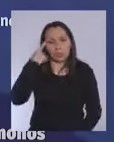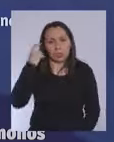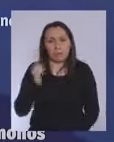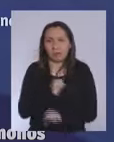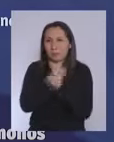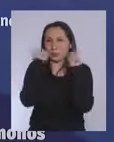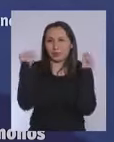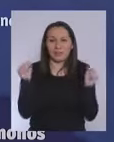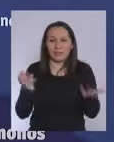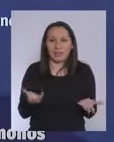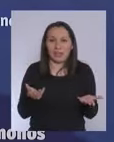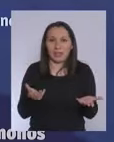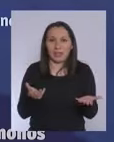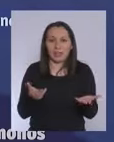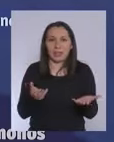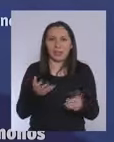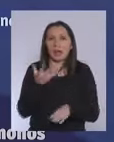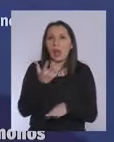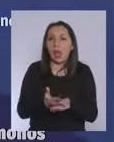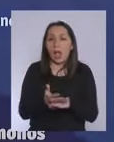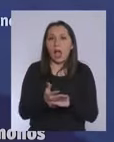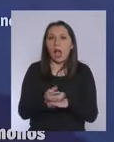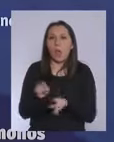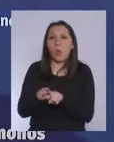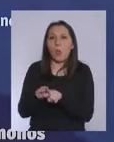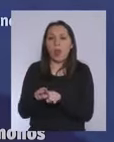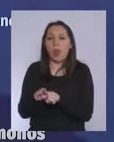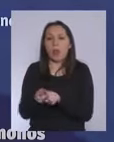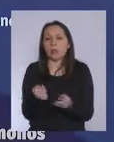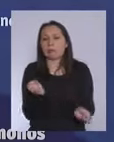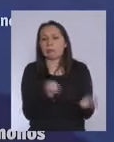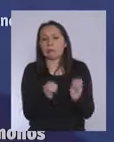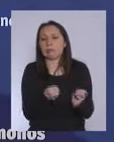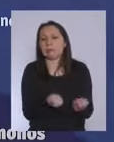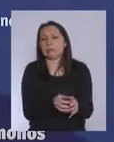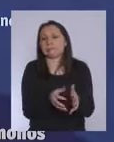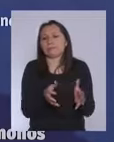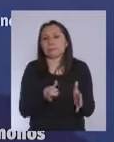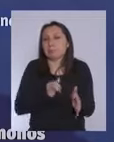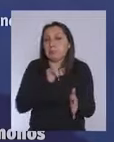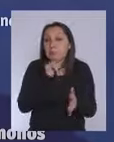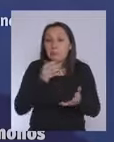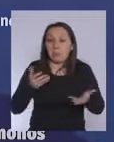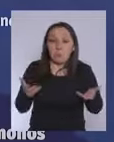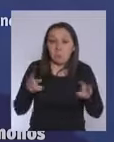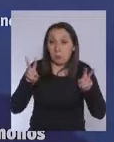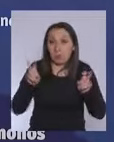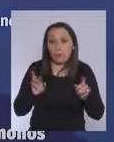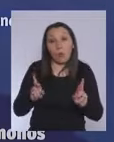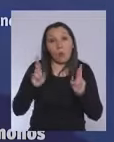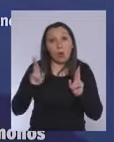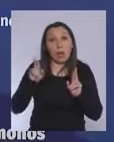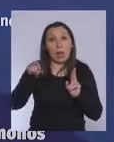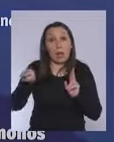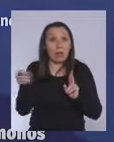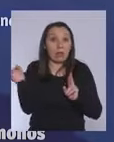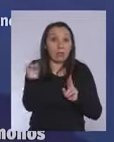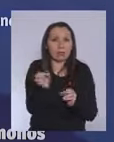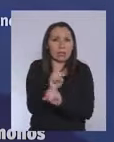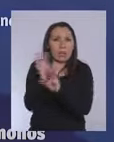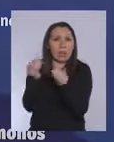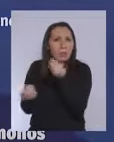imposible que hayan estímulos para que no sé de qué tipo son que ojalá lo aclararán